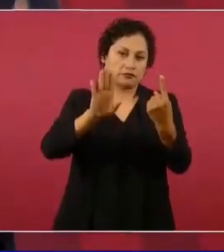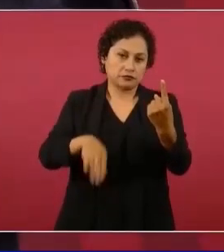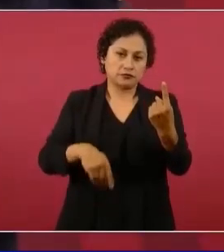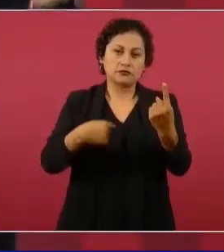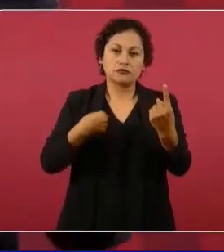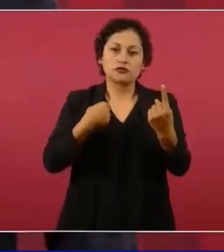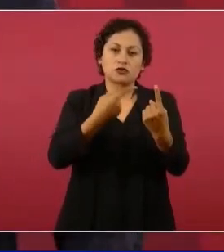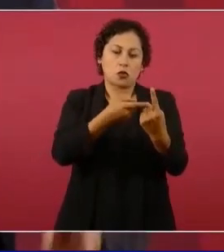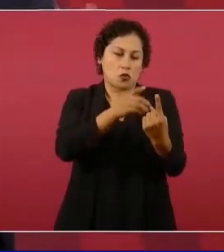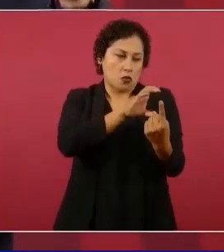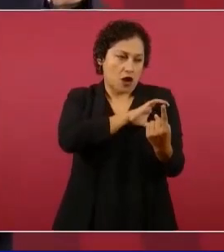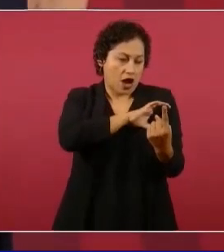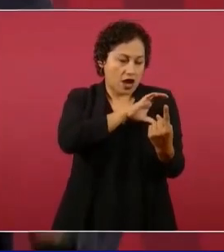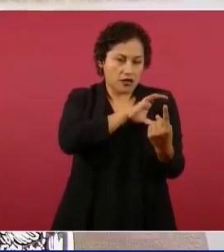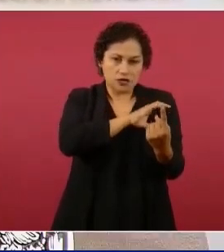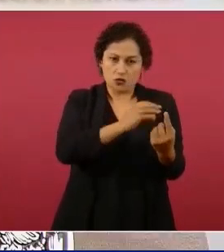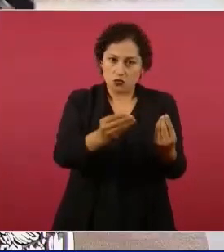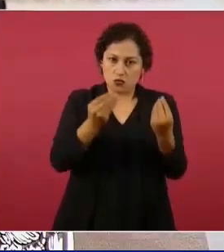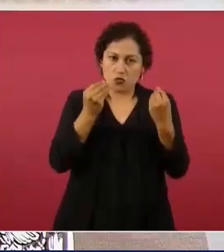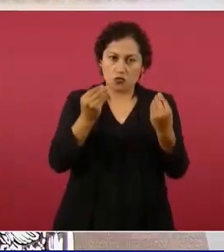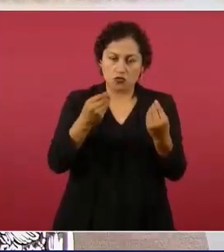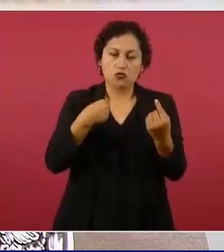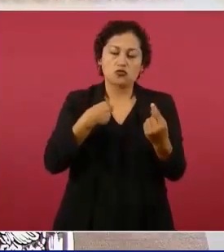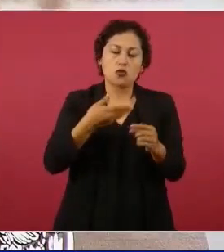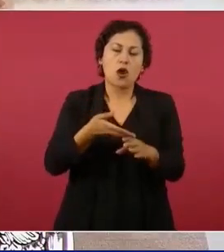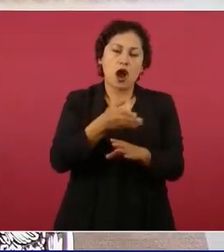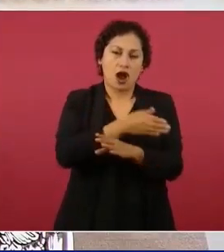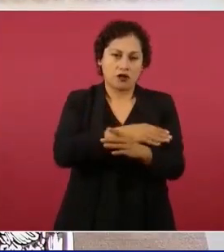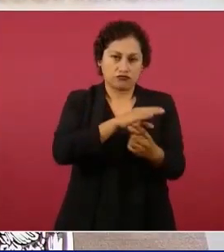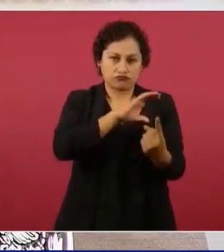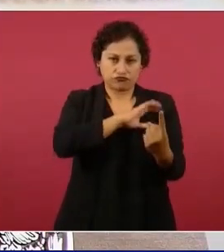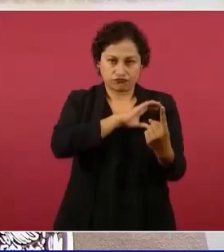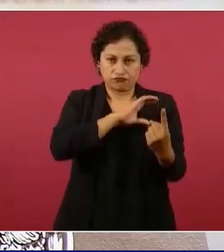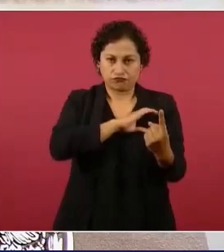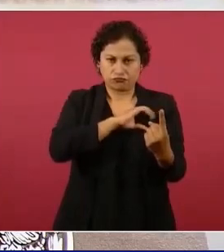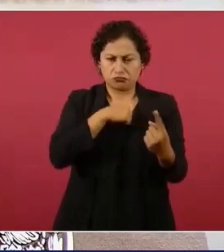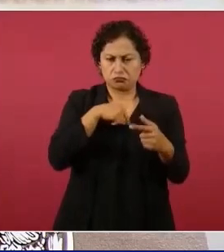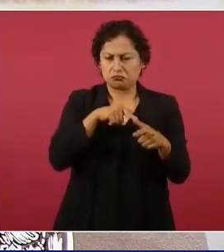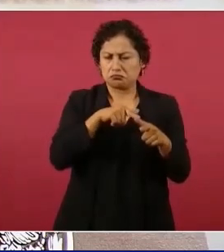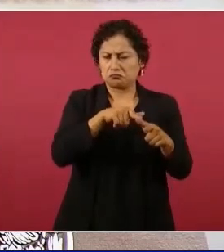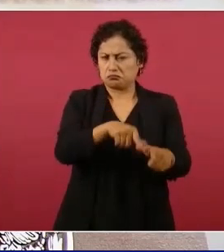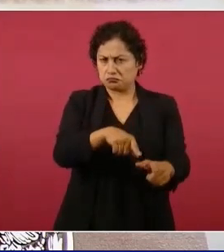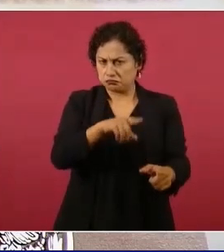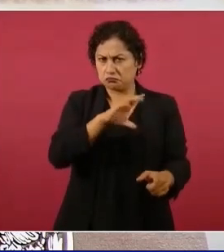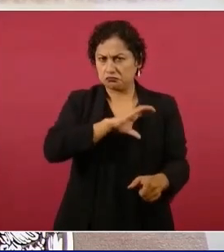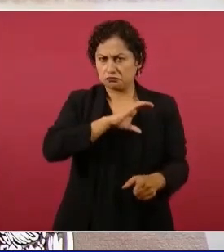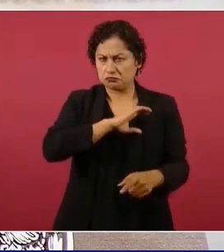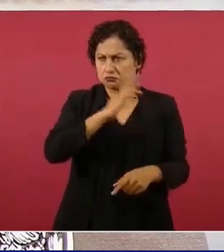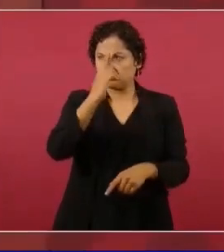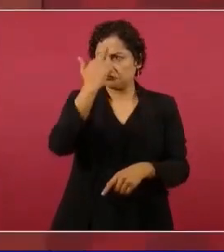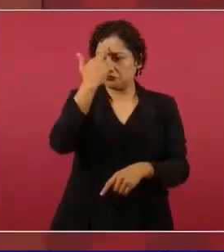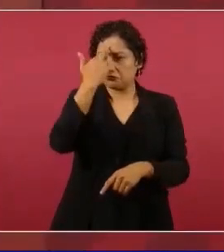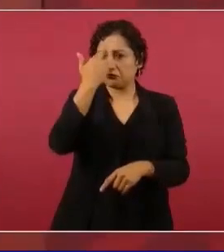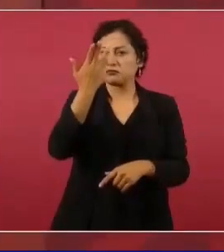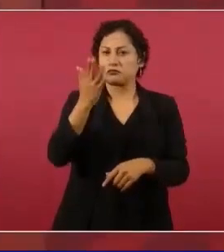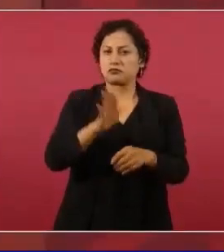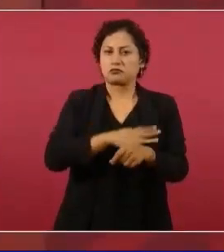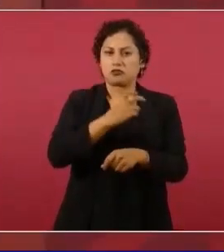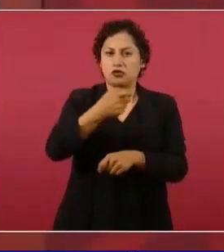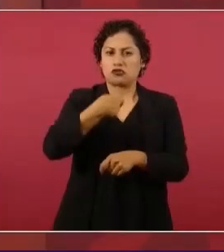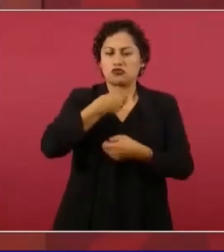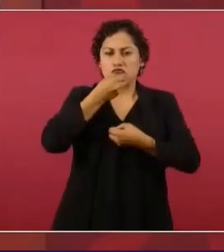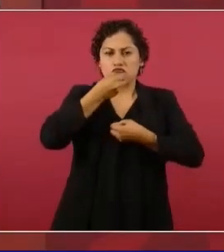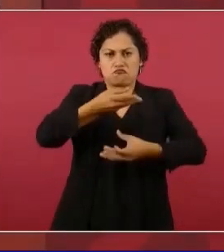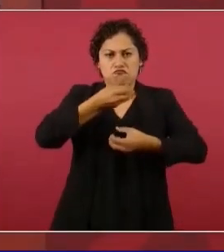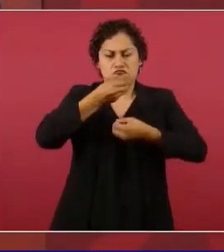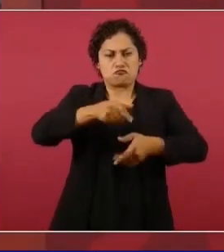mucho y por eso lo estimaba mucho y lo sigo estimando mucho, por eso no voy a dejar de decirlo, no se me va a olvidar,